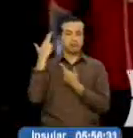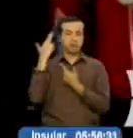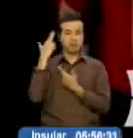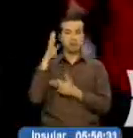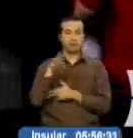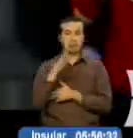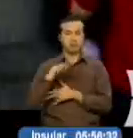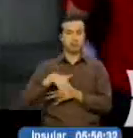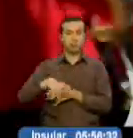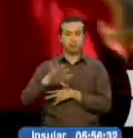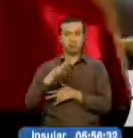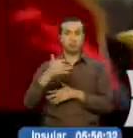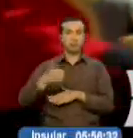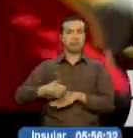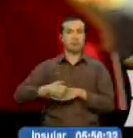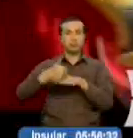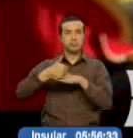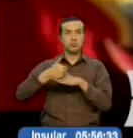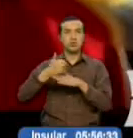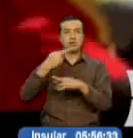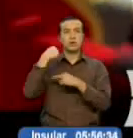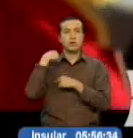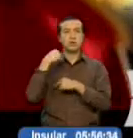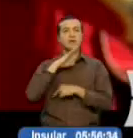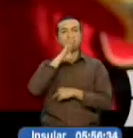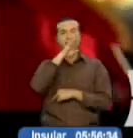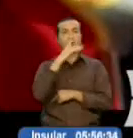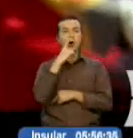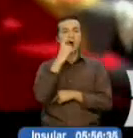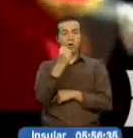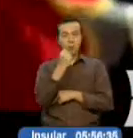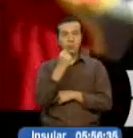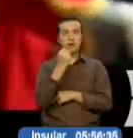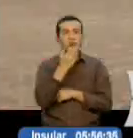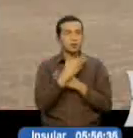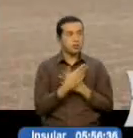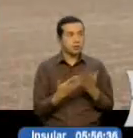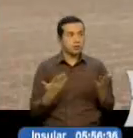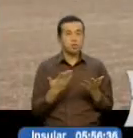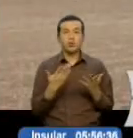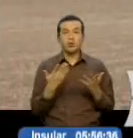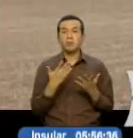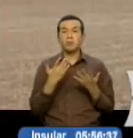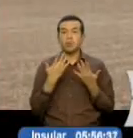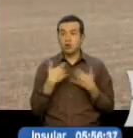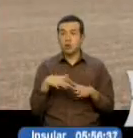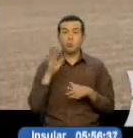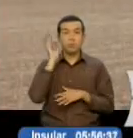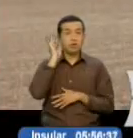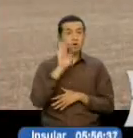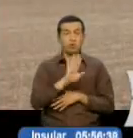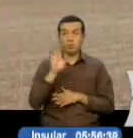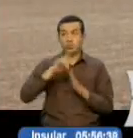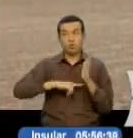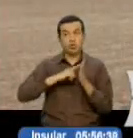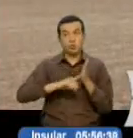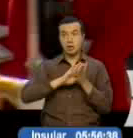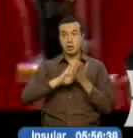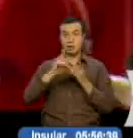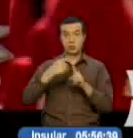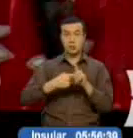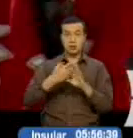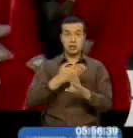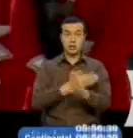Palacio de Buckingham. Normalmente estas funciones recaen sobre la División General de la Armada Británica, compuesta por hombres, porque las mujeres tenían prohibido hasta el mes